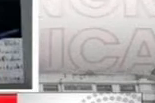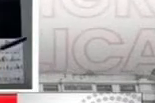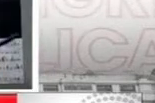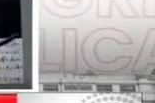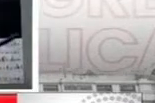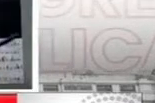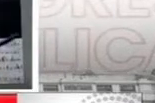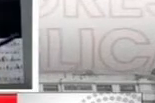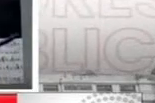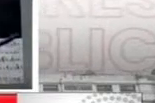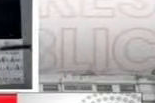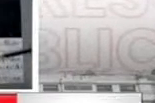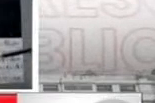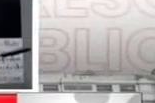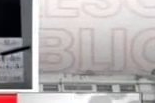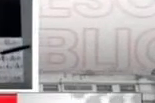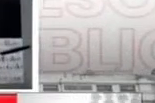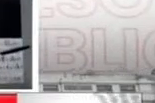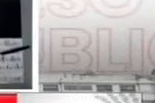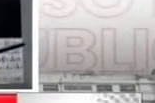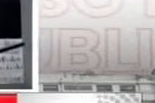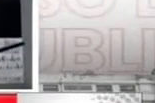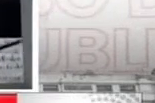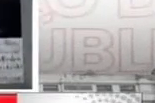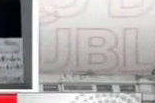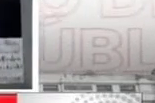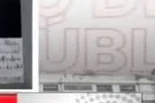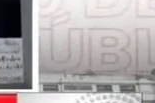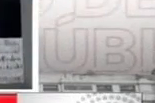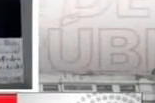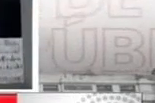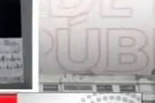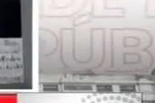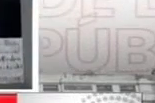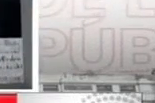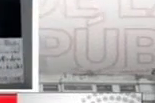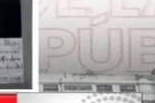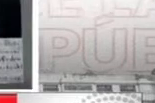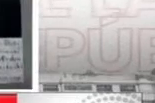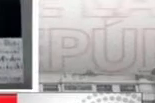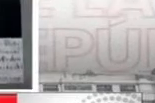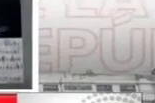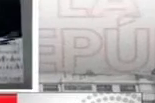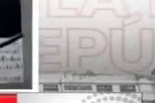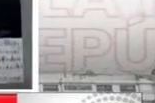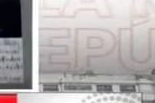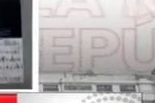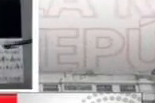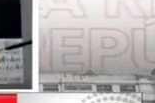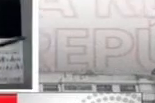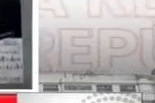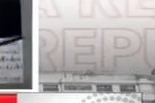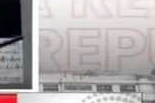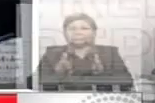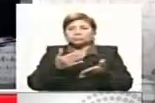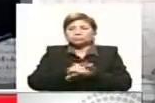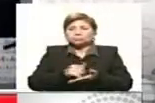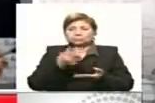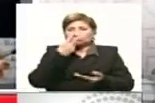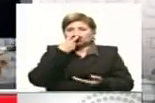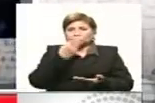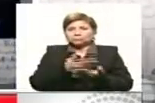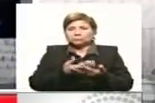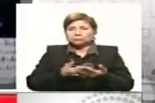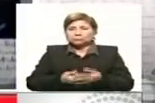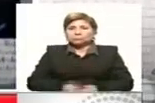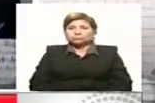recursos para hacerlo, si podemos apoyarlo desde el nivel central. Pero no se preocupe, congresista, vamos a tomar